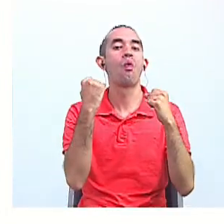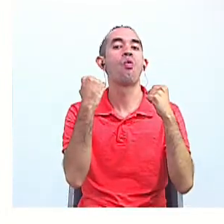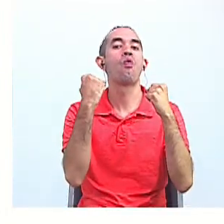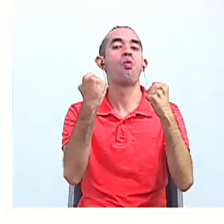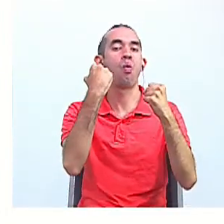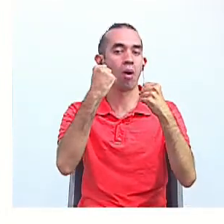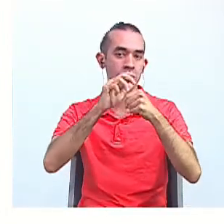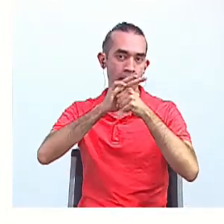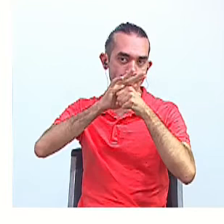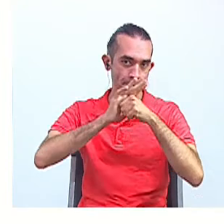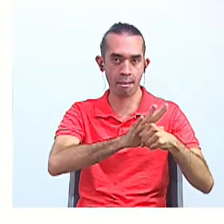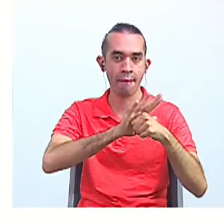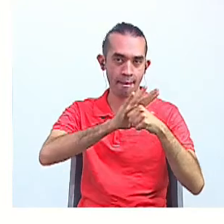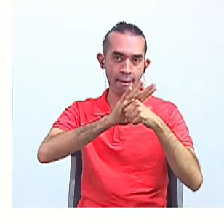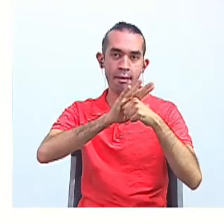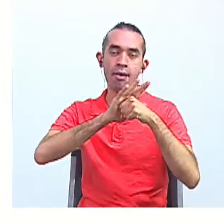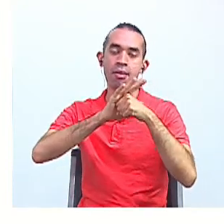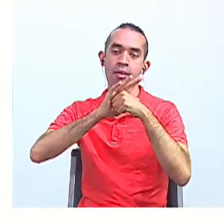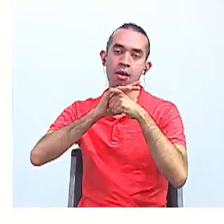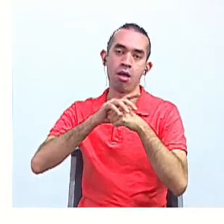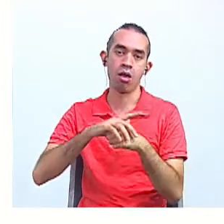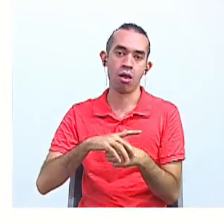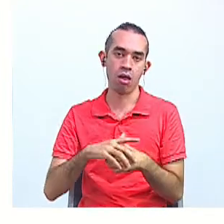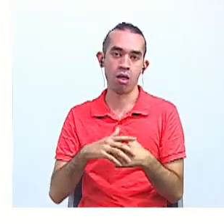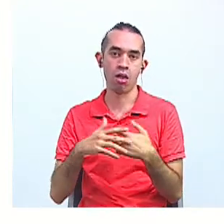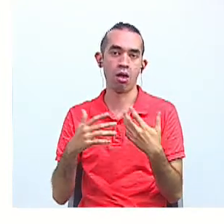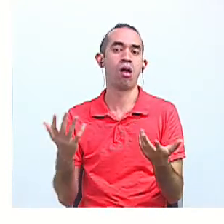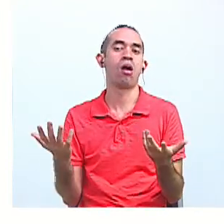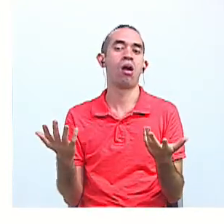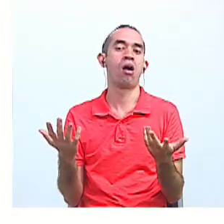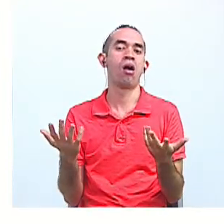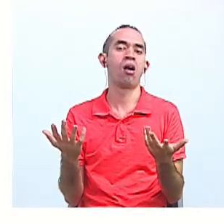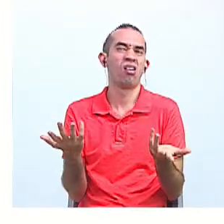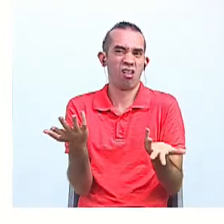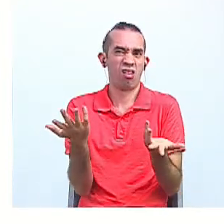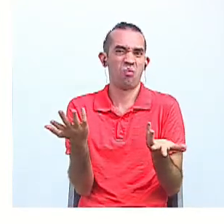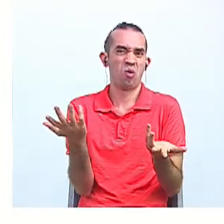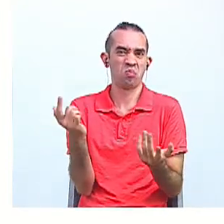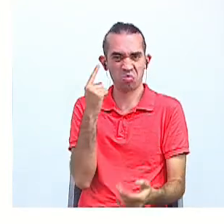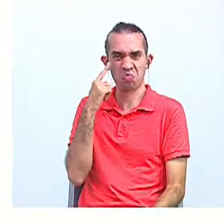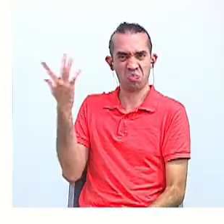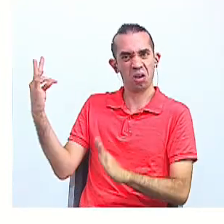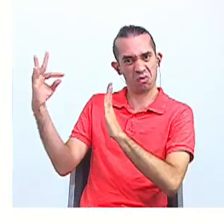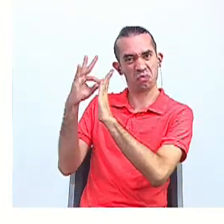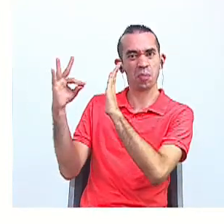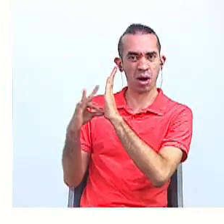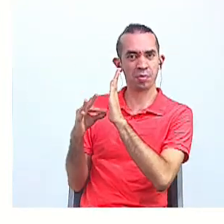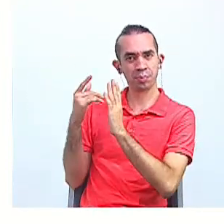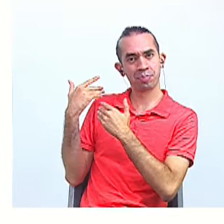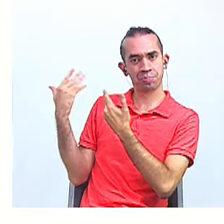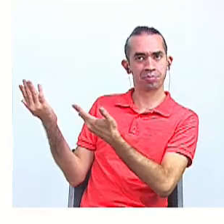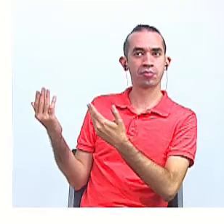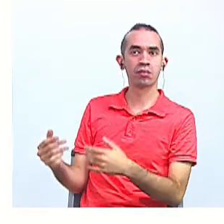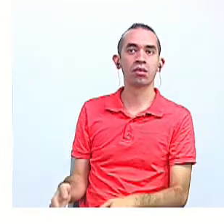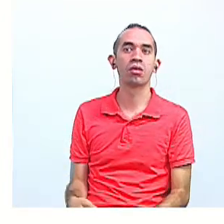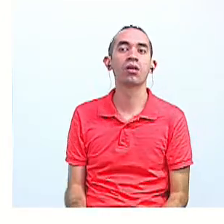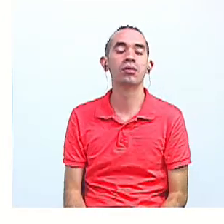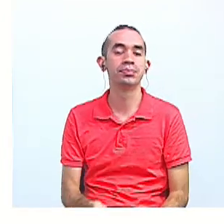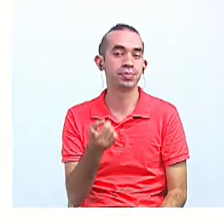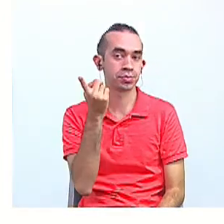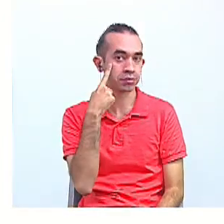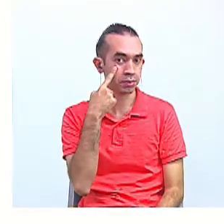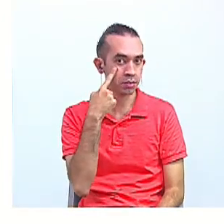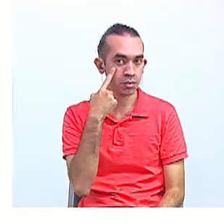empuje. Esa fuerza de empuje se lee así, la fórmula. Se debe a la densidad